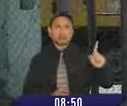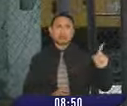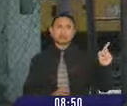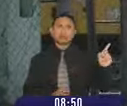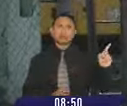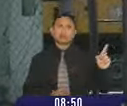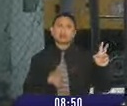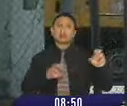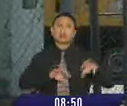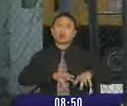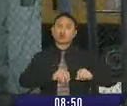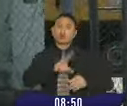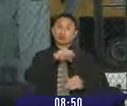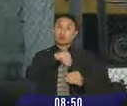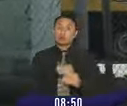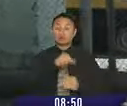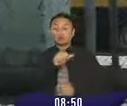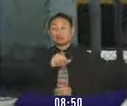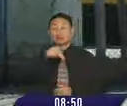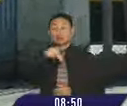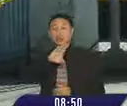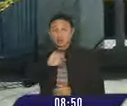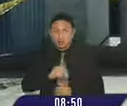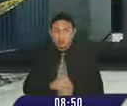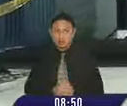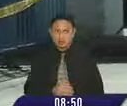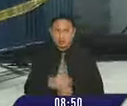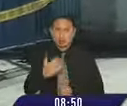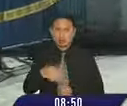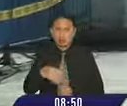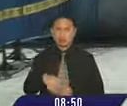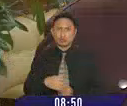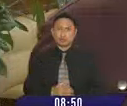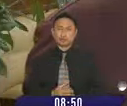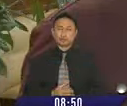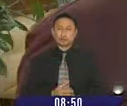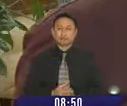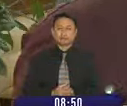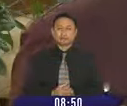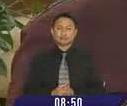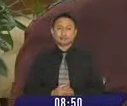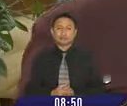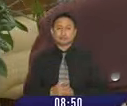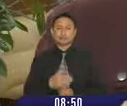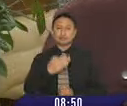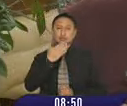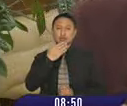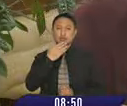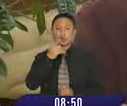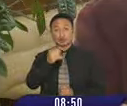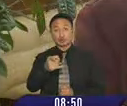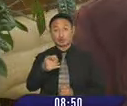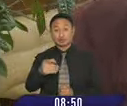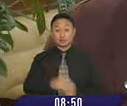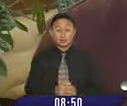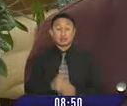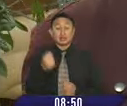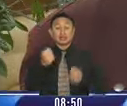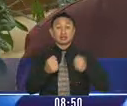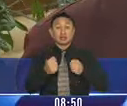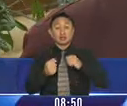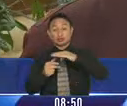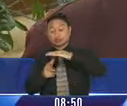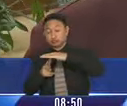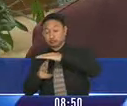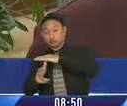de corrupción en el interior de la Agencia Metropolitana de Tránsito. ¿Es posible que vayas tú, dejes el carro en el